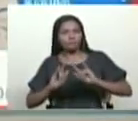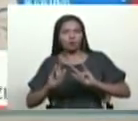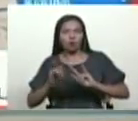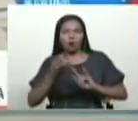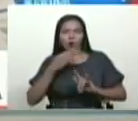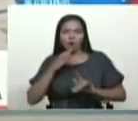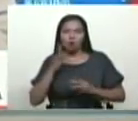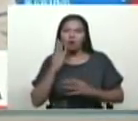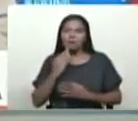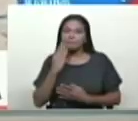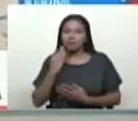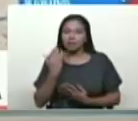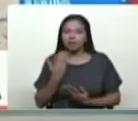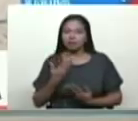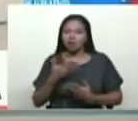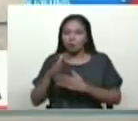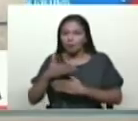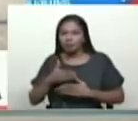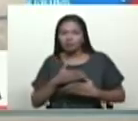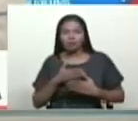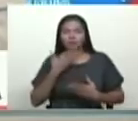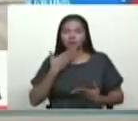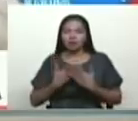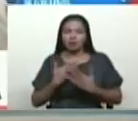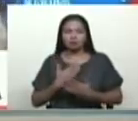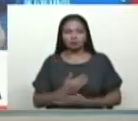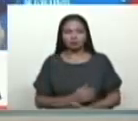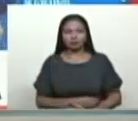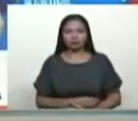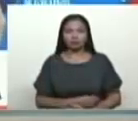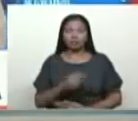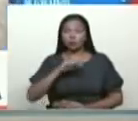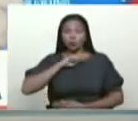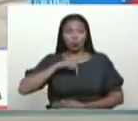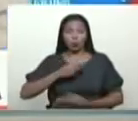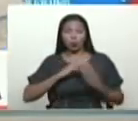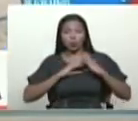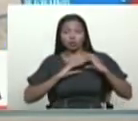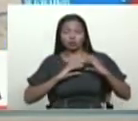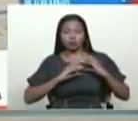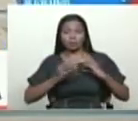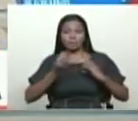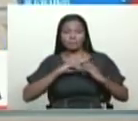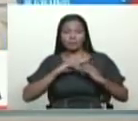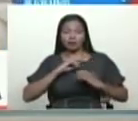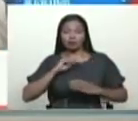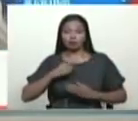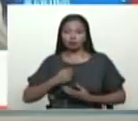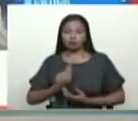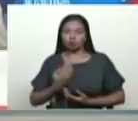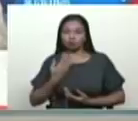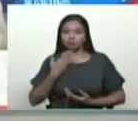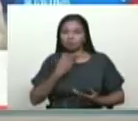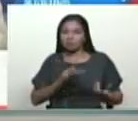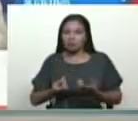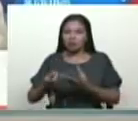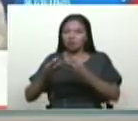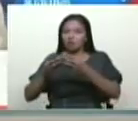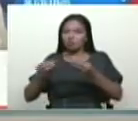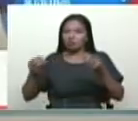su experiencia. Gracias desde nuestro corazón y